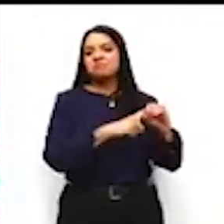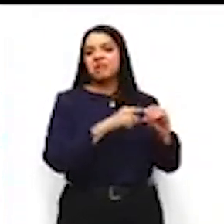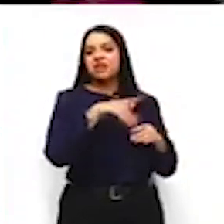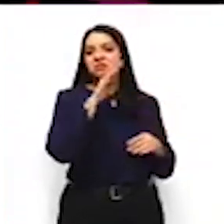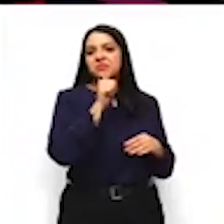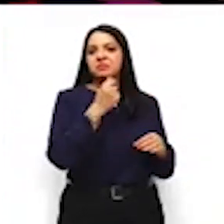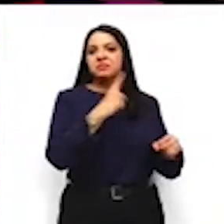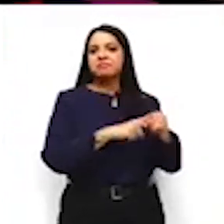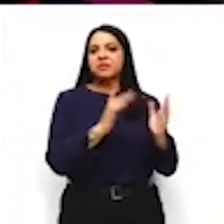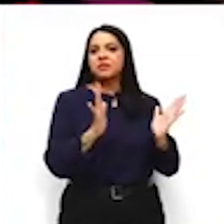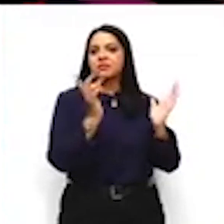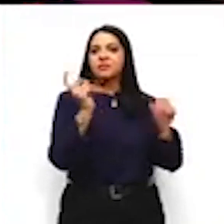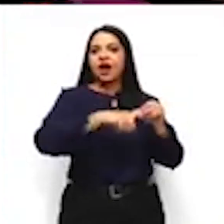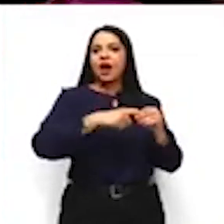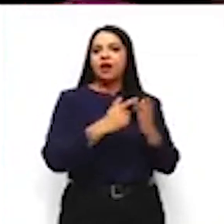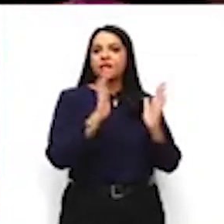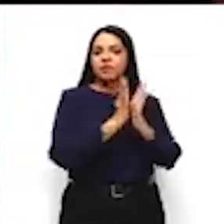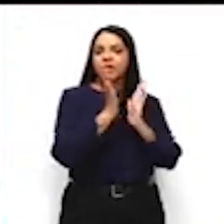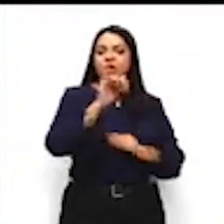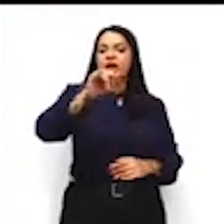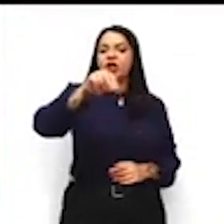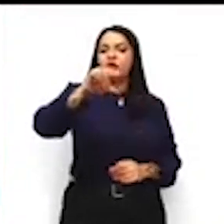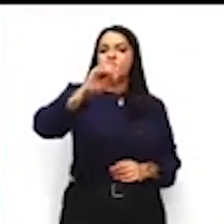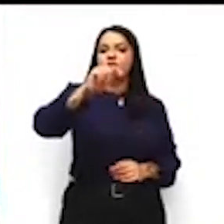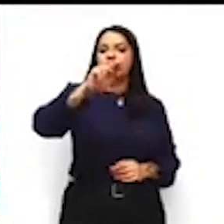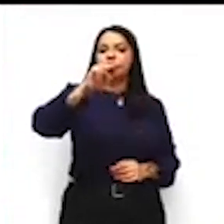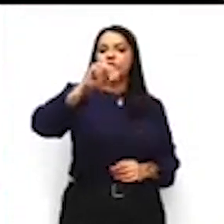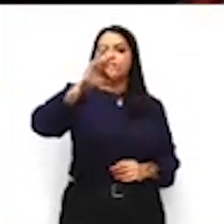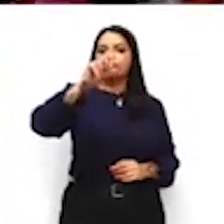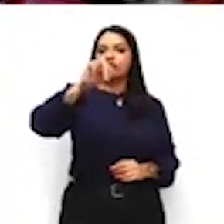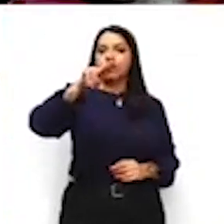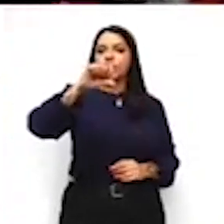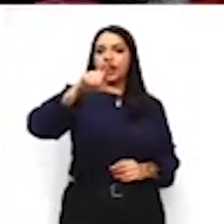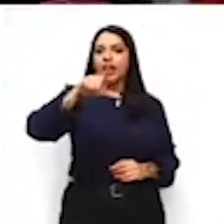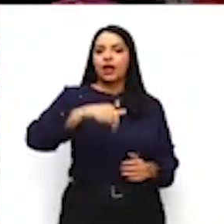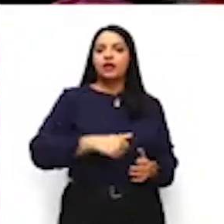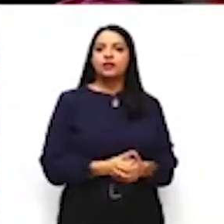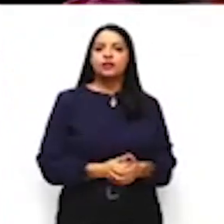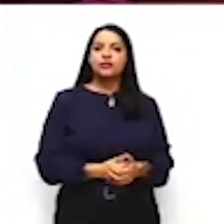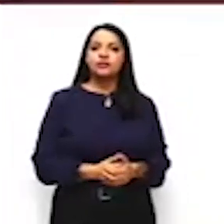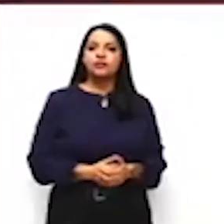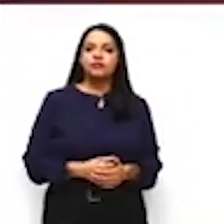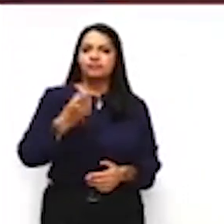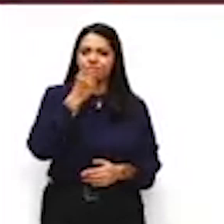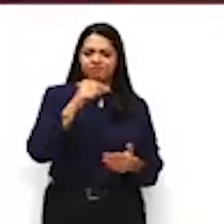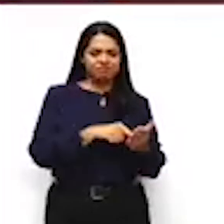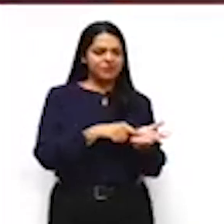inconstitucional. ¿Habían oído una cosa así? Una reforma constitucional,